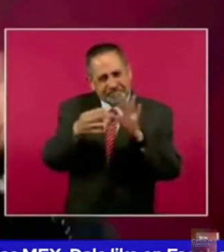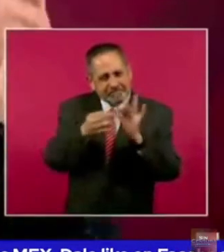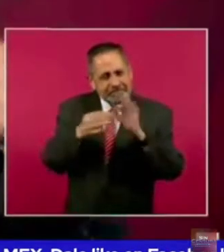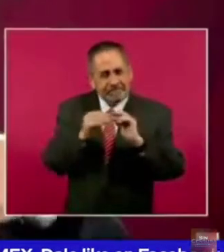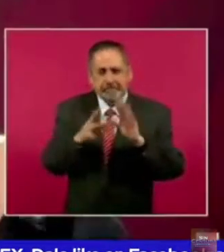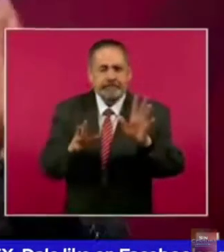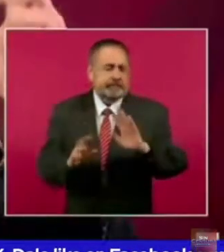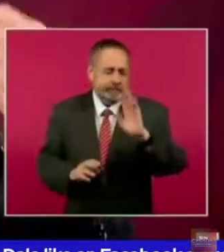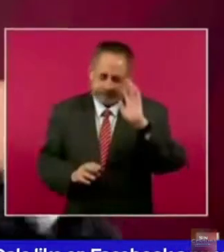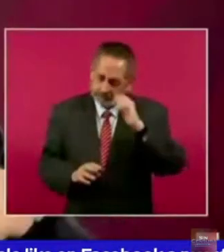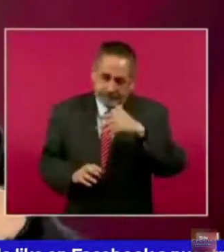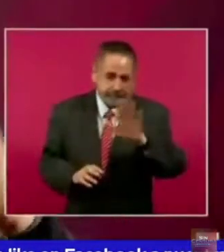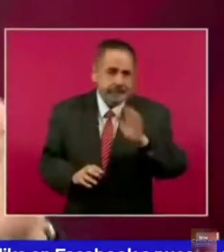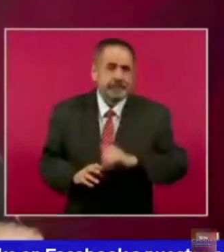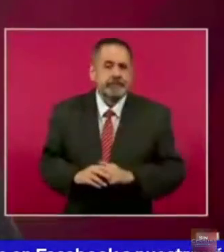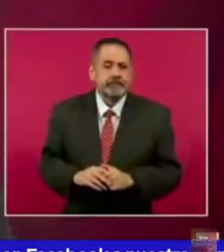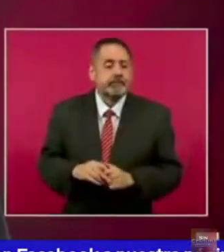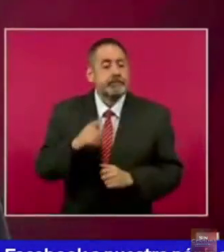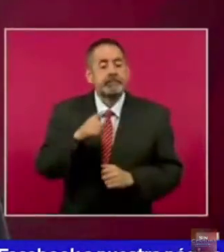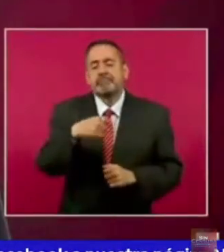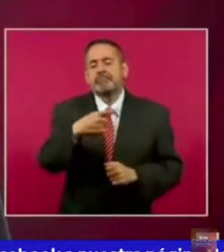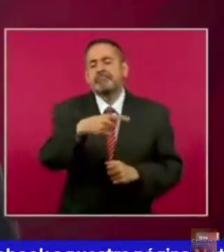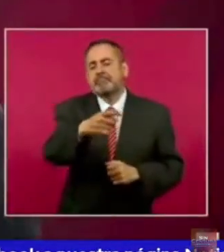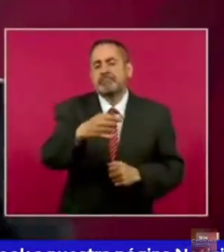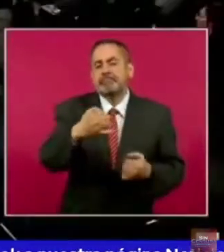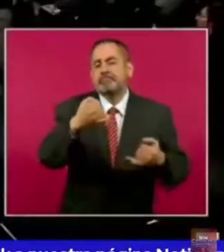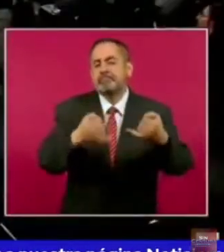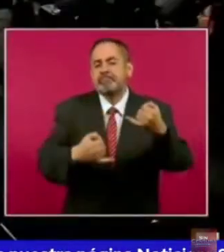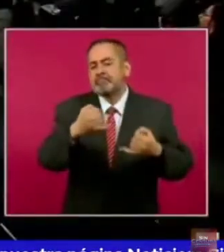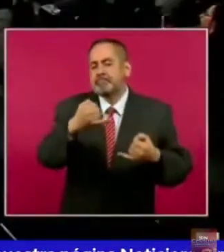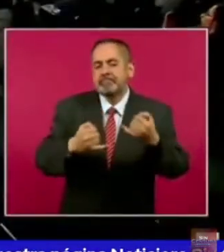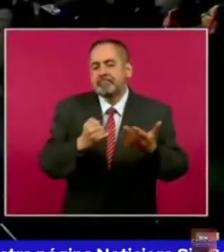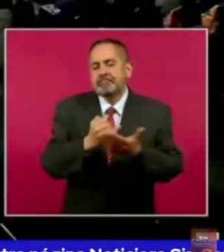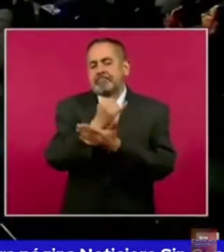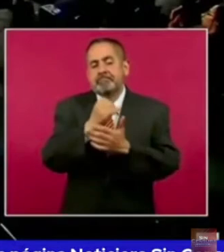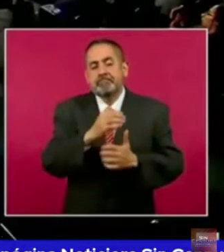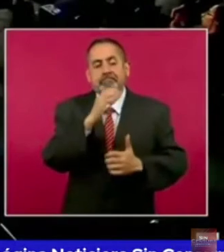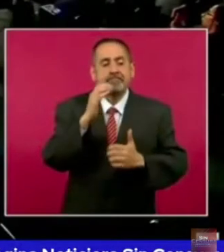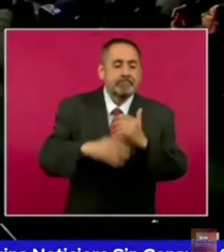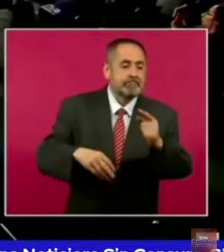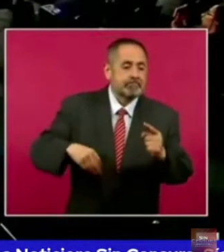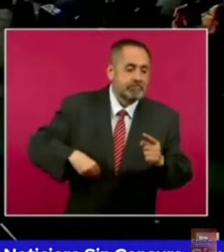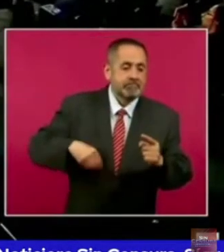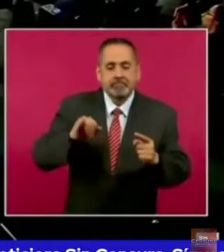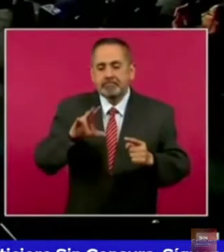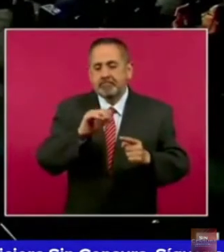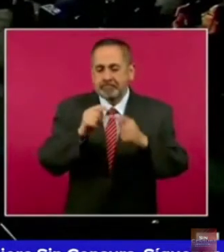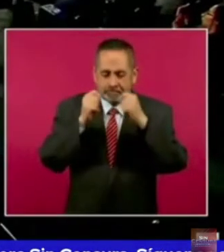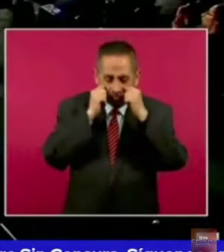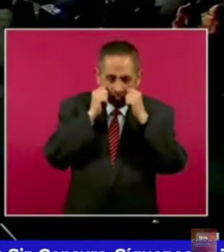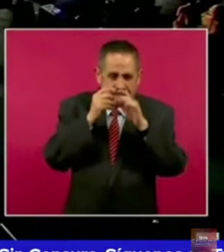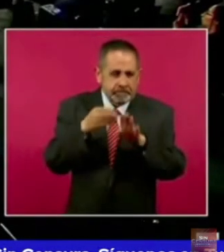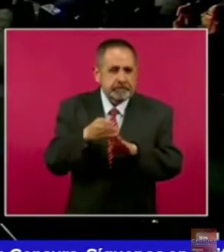independientemente de lo que vaya a concluirse.